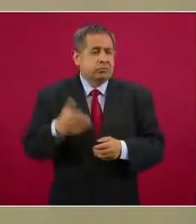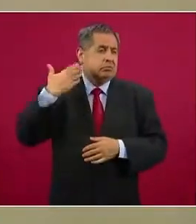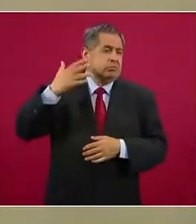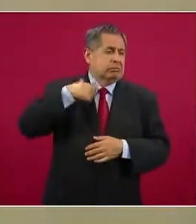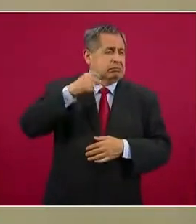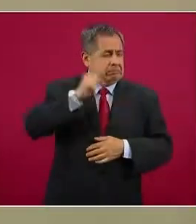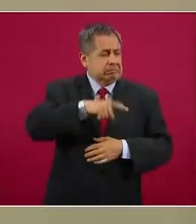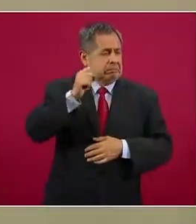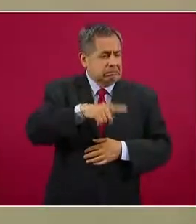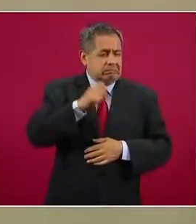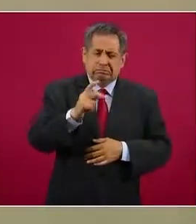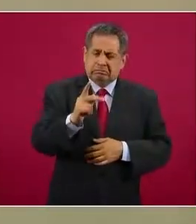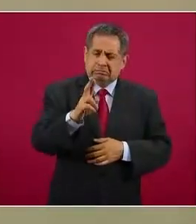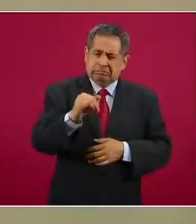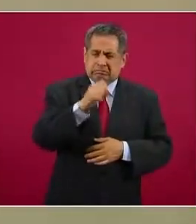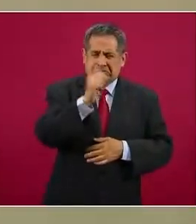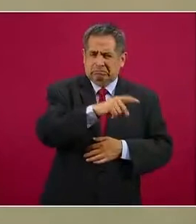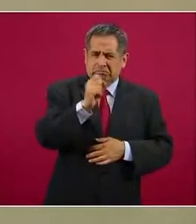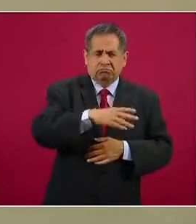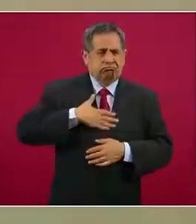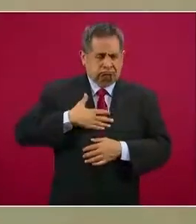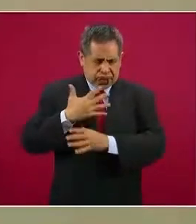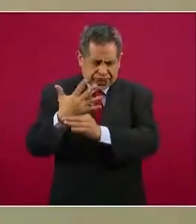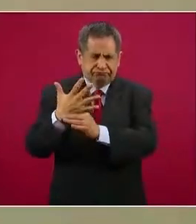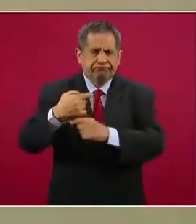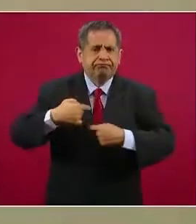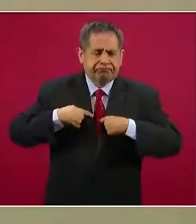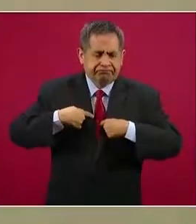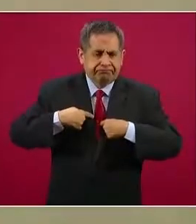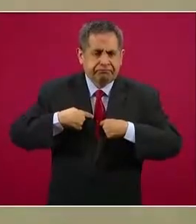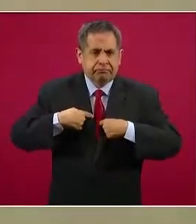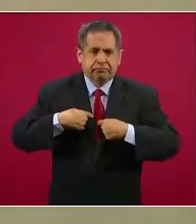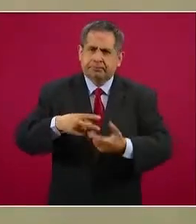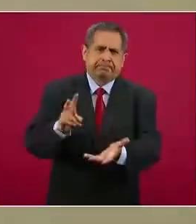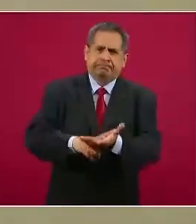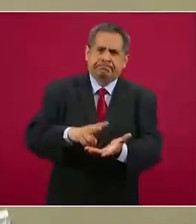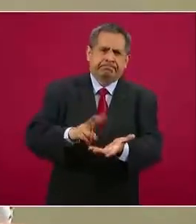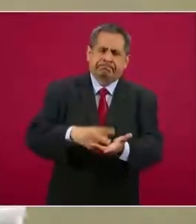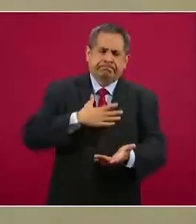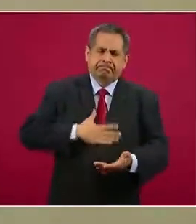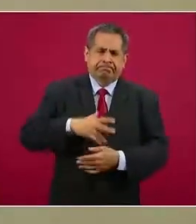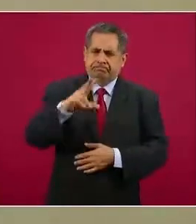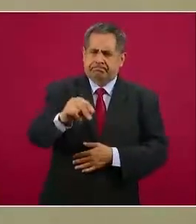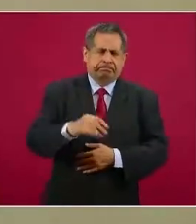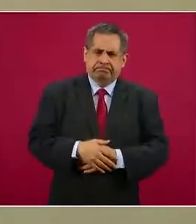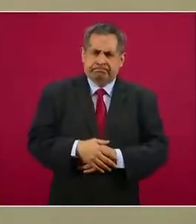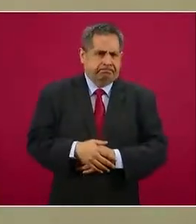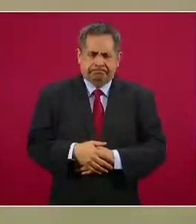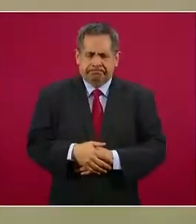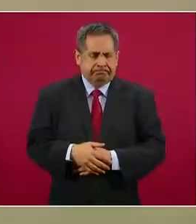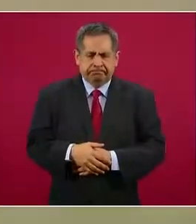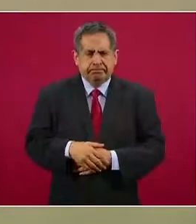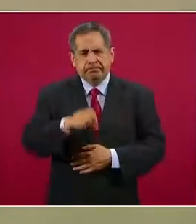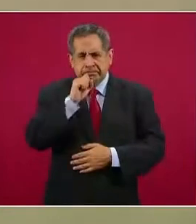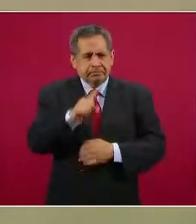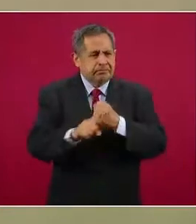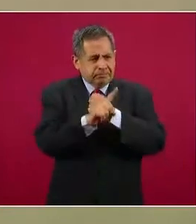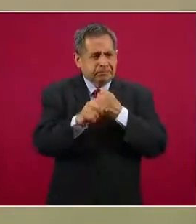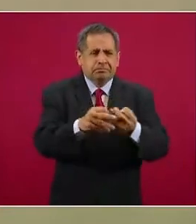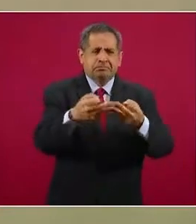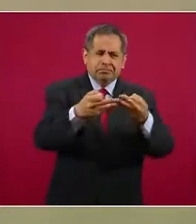Y aquí lo menciono yo, lo menciona Mirza Uribe. No se vale. Gente también ahí, problemas agrarios de